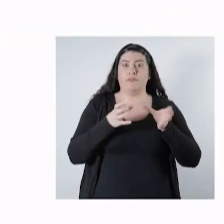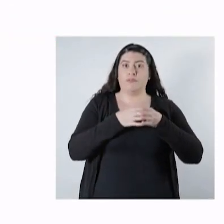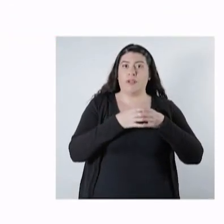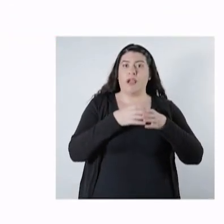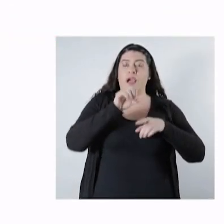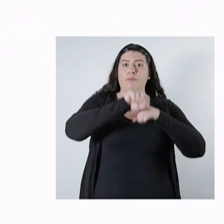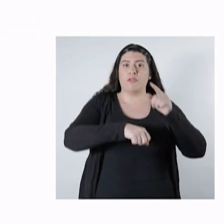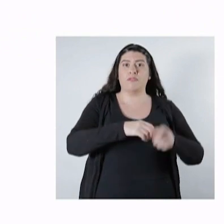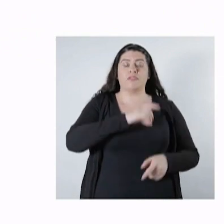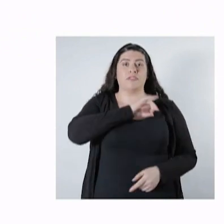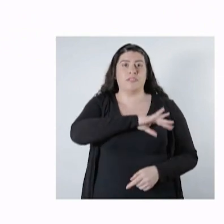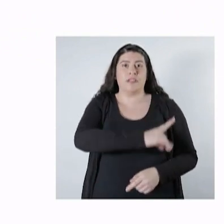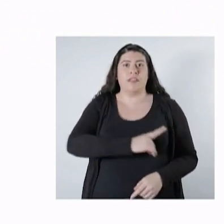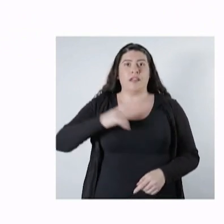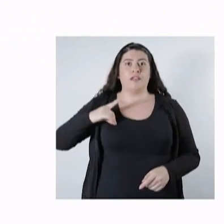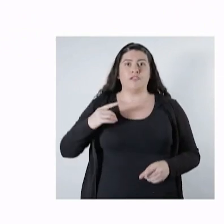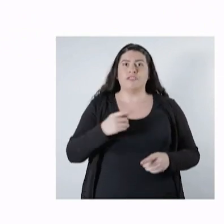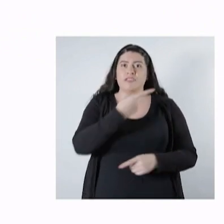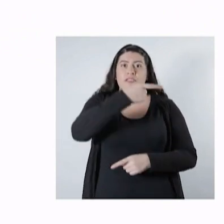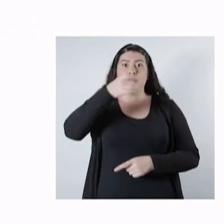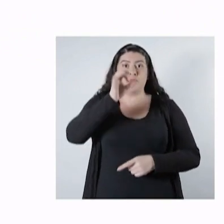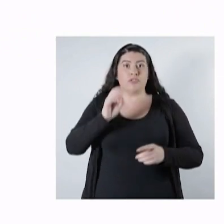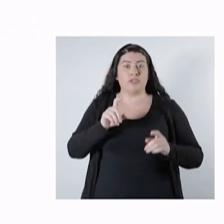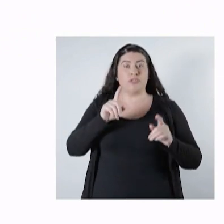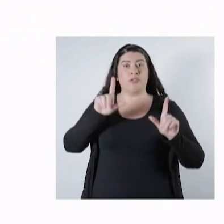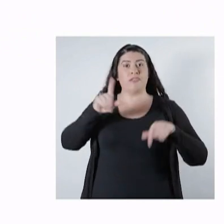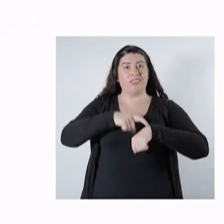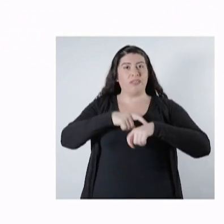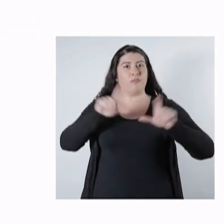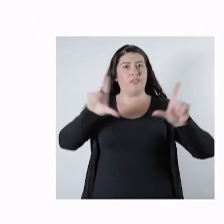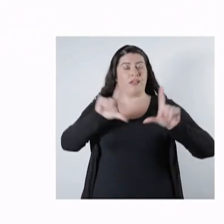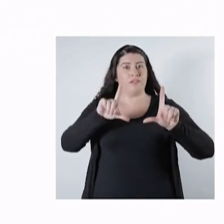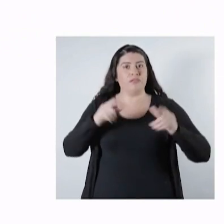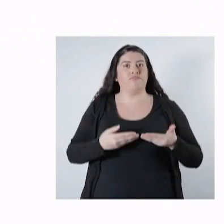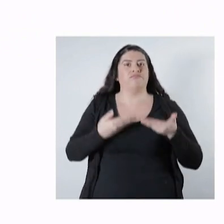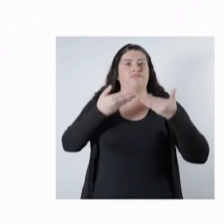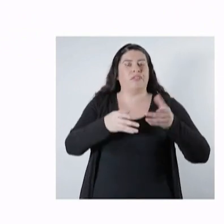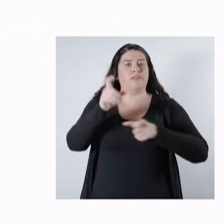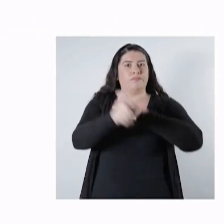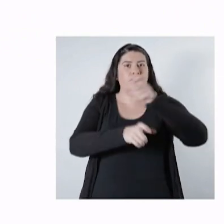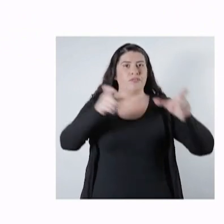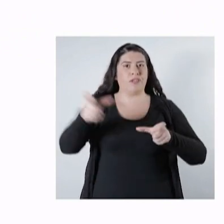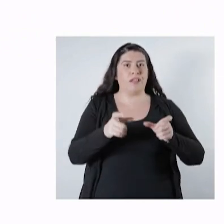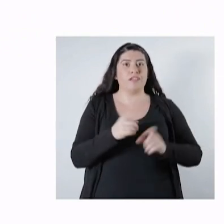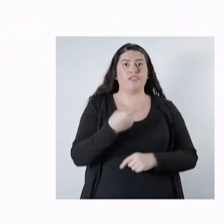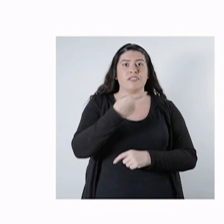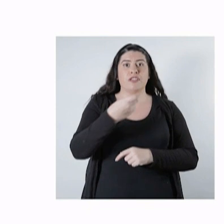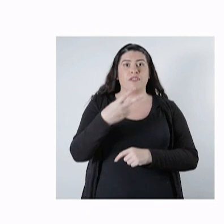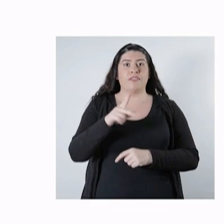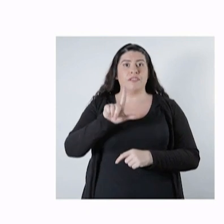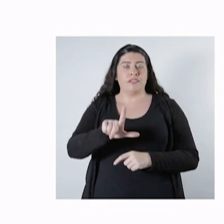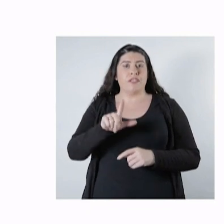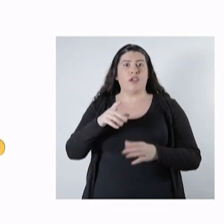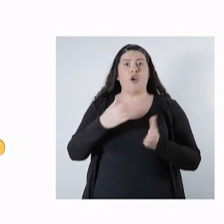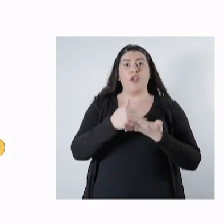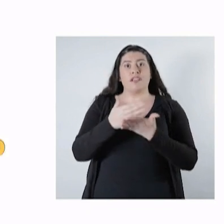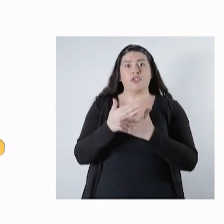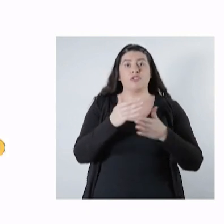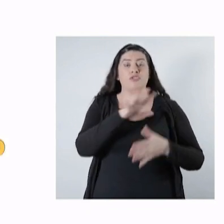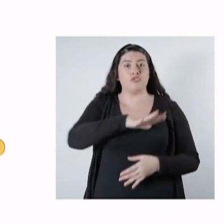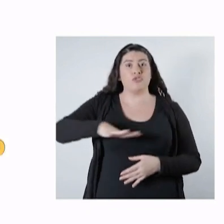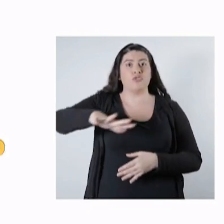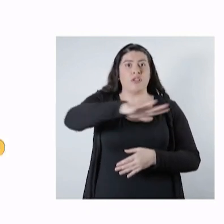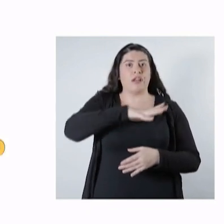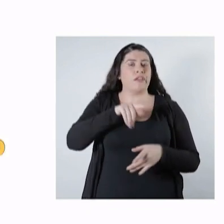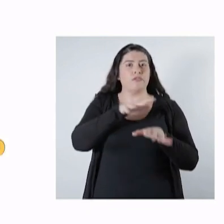Los partidos agrupados en el Comando Pro Chile Digno ceden el 100% de su franja televisiva al pueblo en su conjunto, quienes reunidos en 127 organizaciones sociales